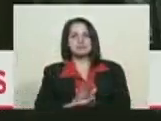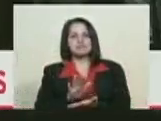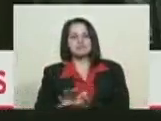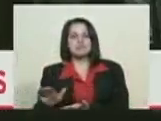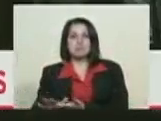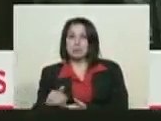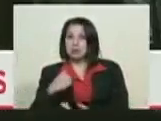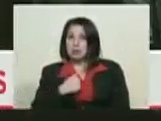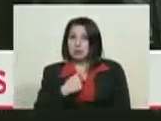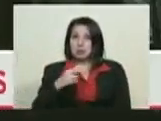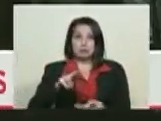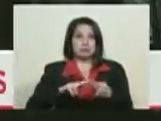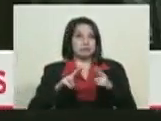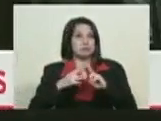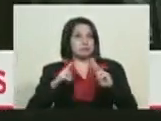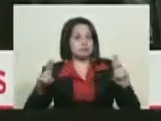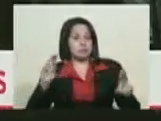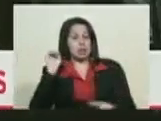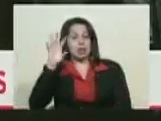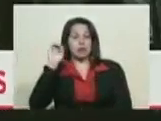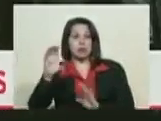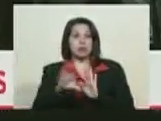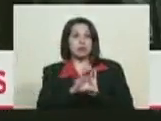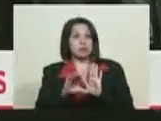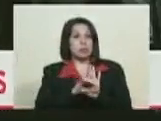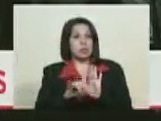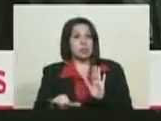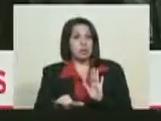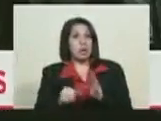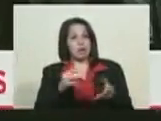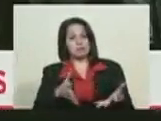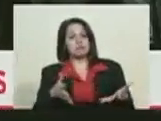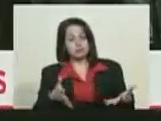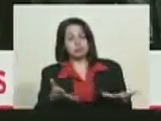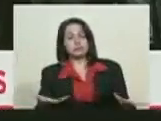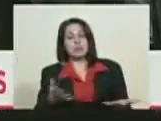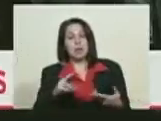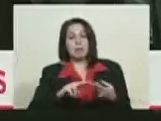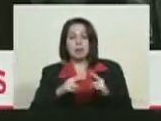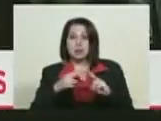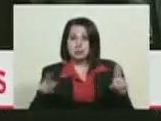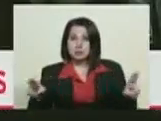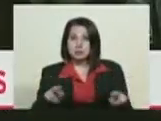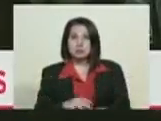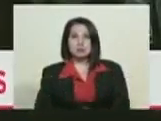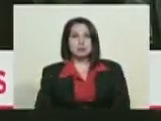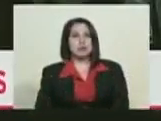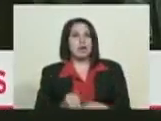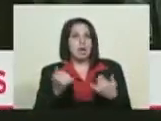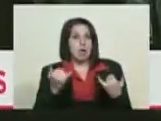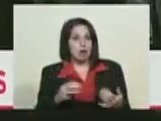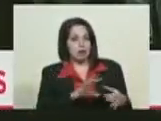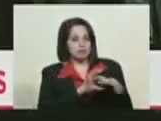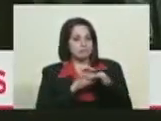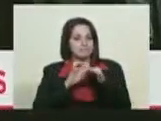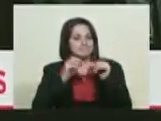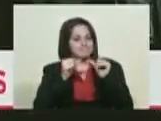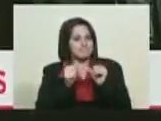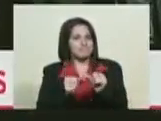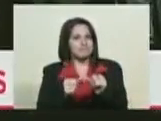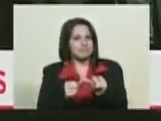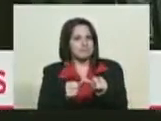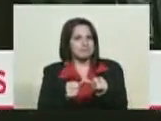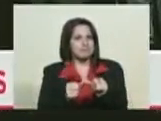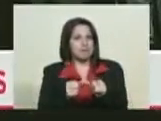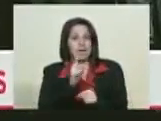Yo ofrecí la paz con los constituyentes. Logramos la paz y ahora hay que consolidarla. Y